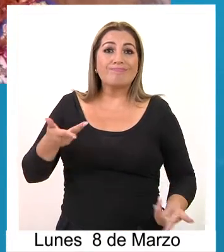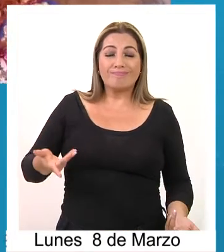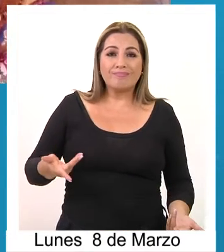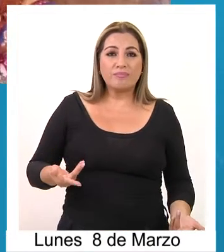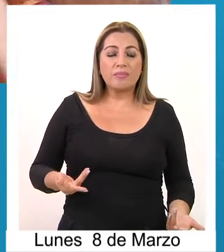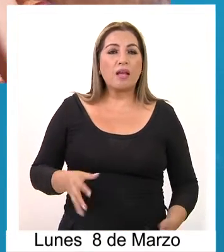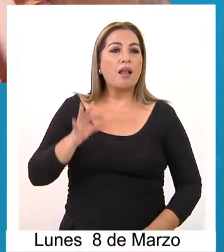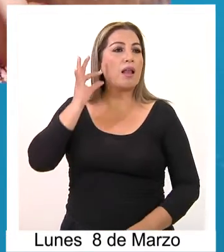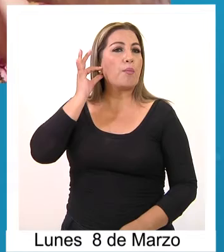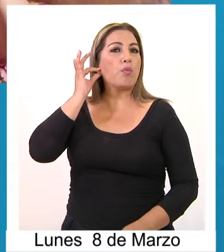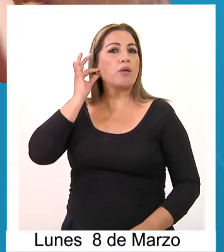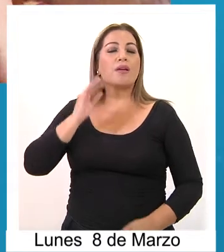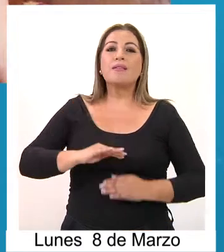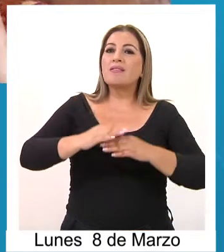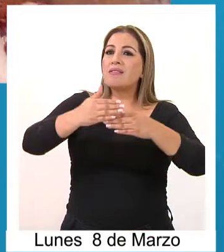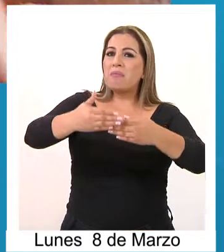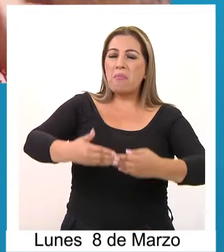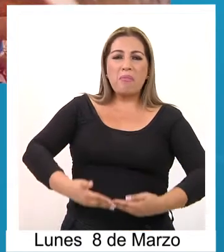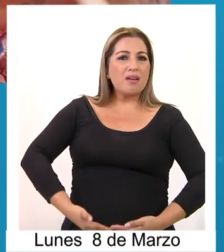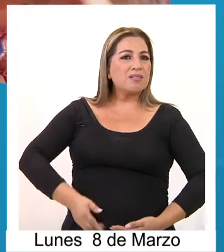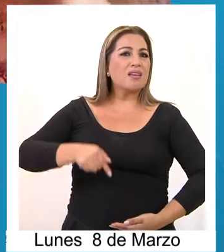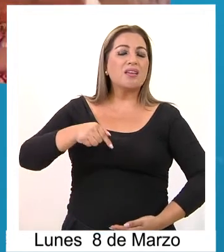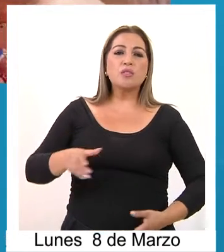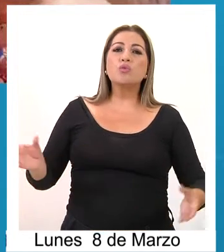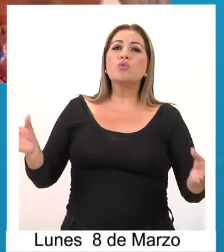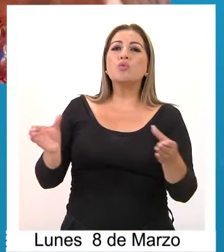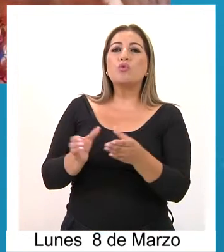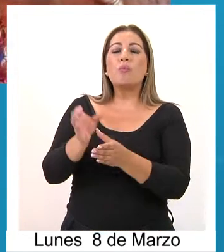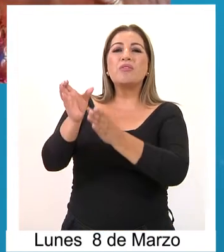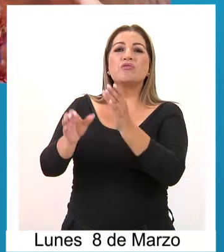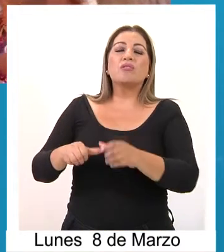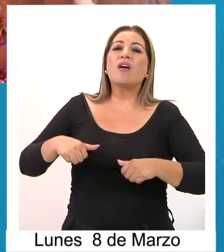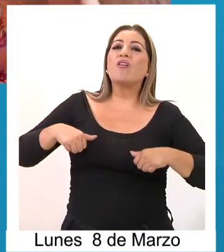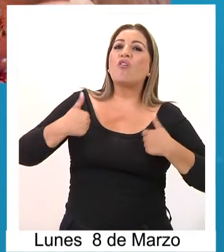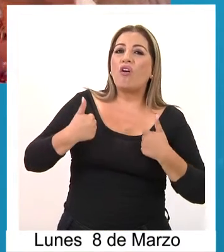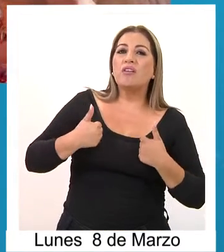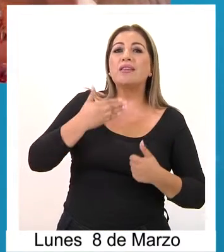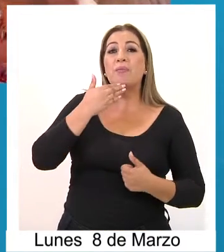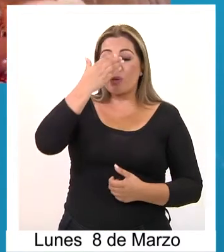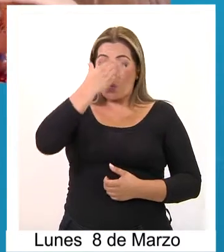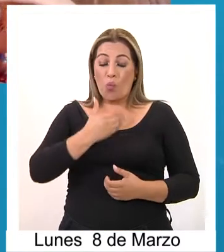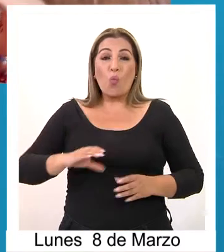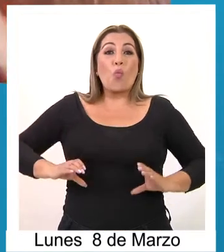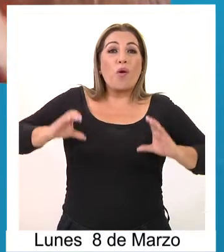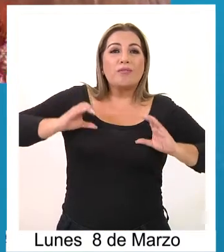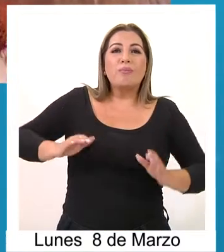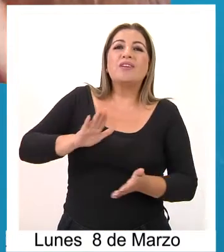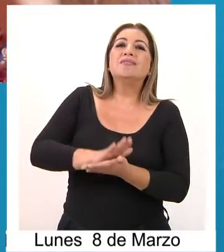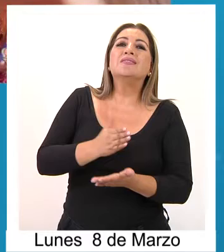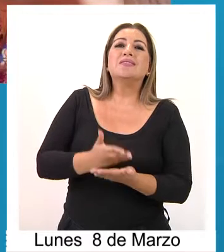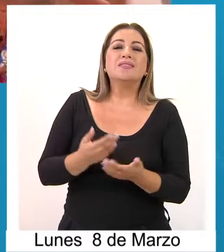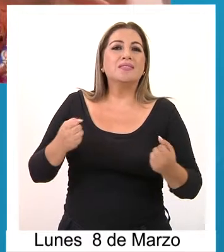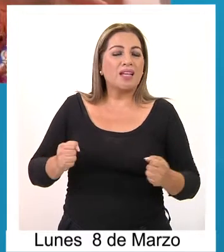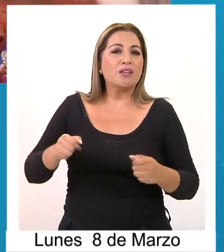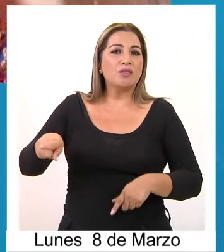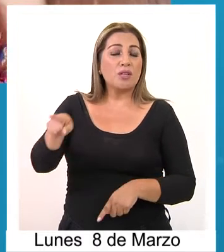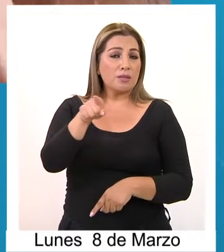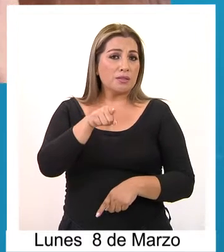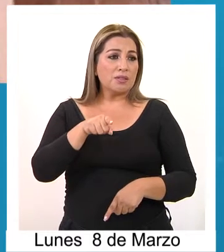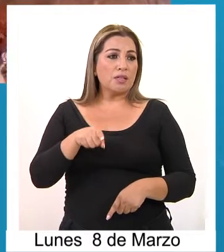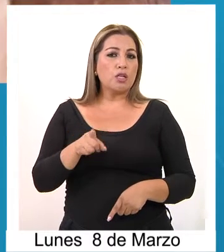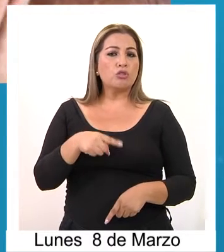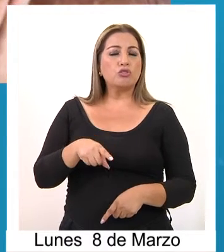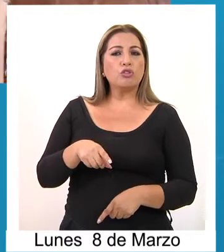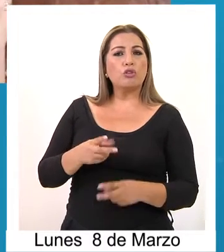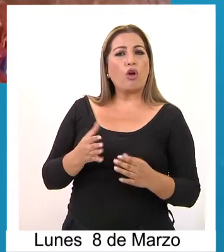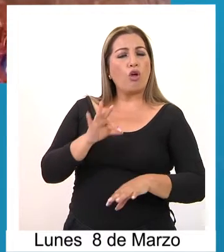Lo que pasa es que las mujeres embarazadas en general son un grupo joven y relativamente sano, entonces se necesitaron más casos